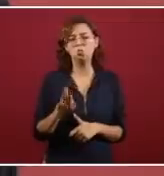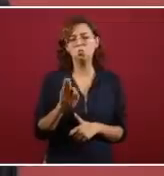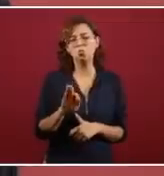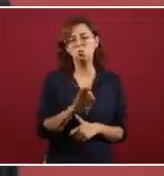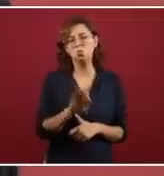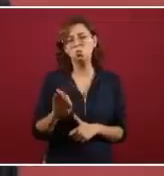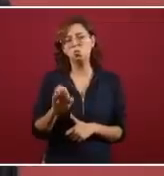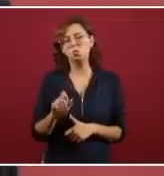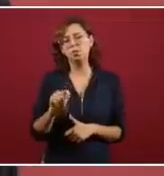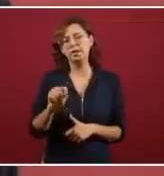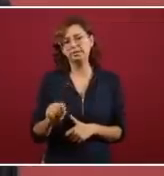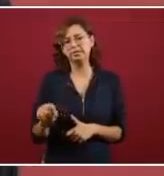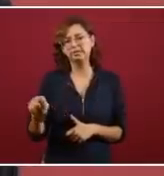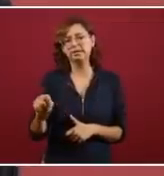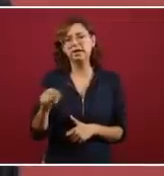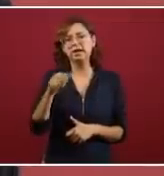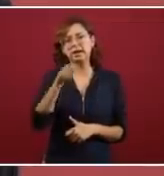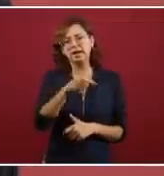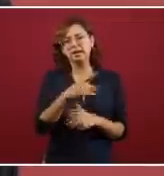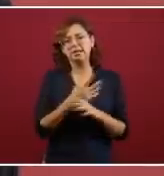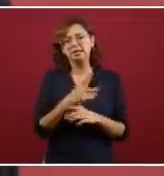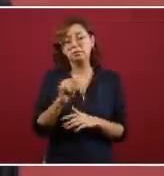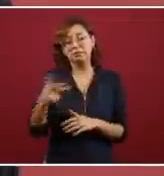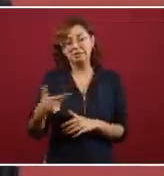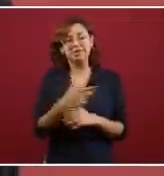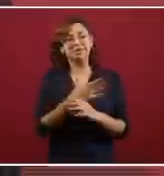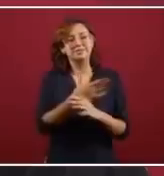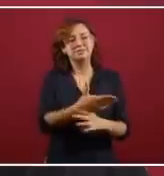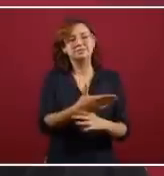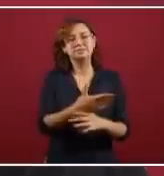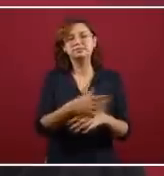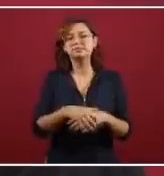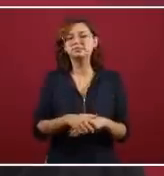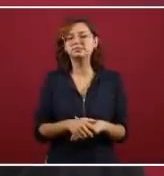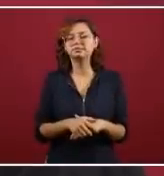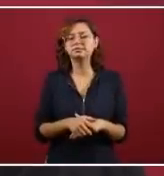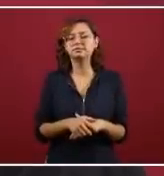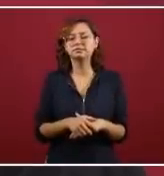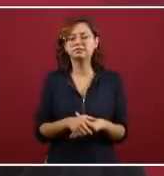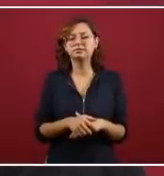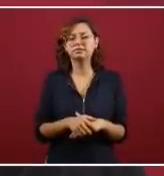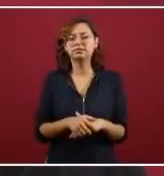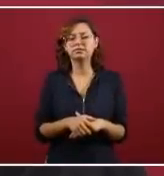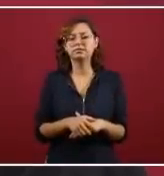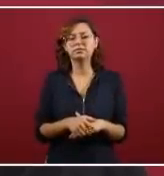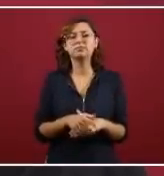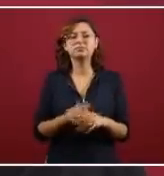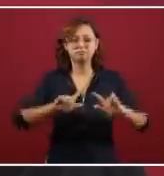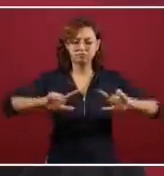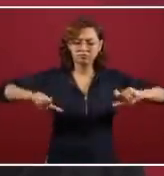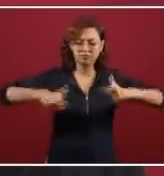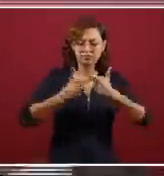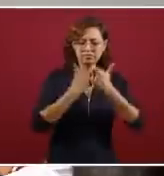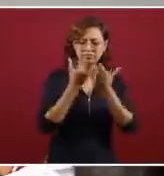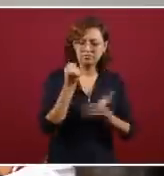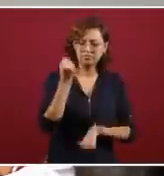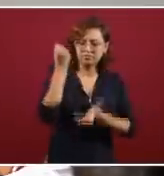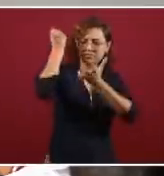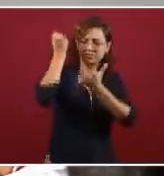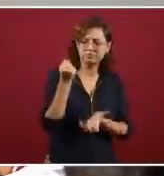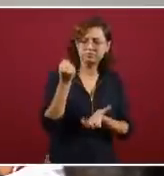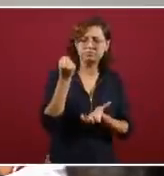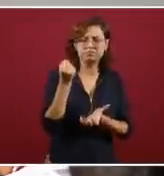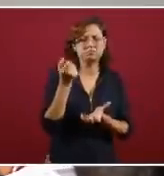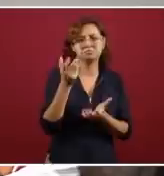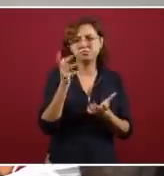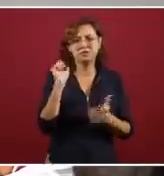habló de que iba a crear un fideicomiso o